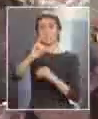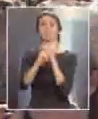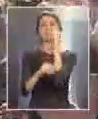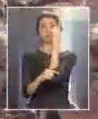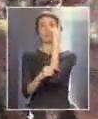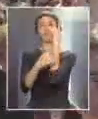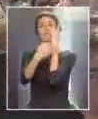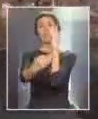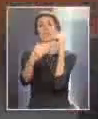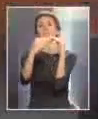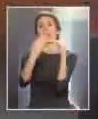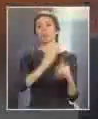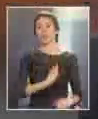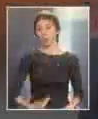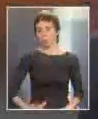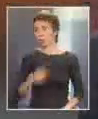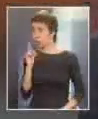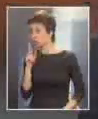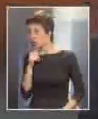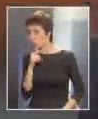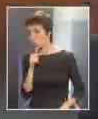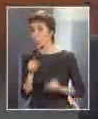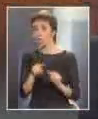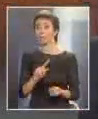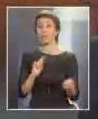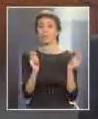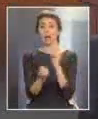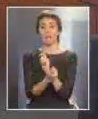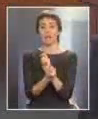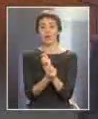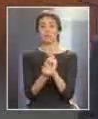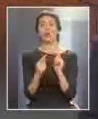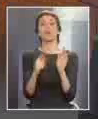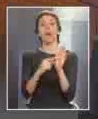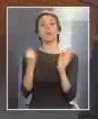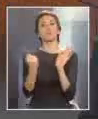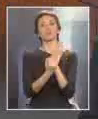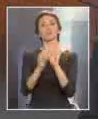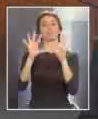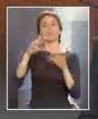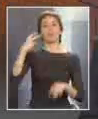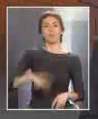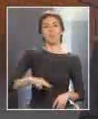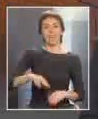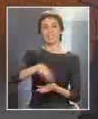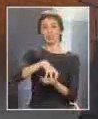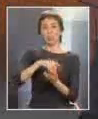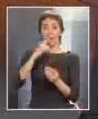Gobierno. No hay duda, Alfonso Concha, que ya se transformó en un hito de la ciudad, esa